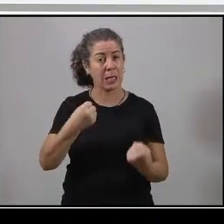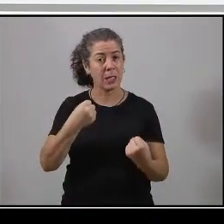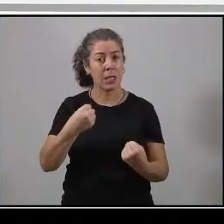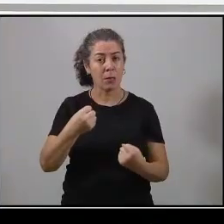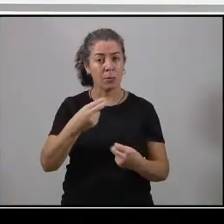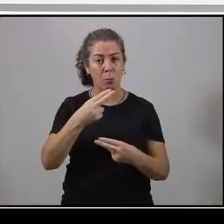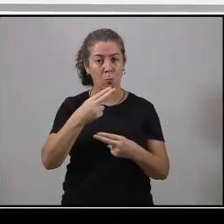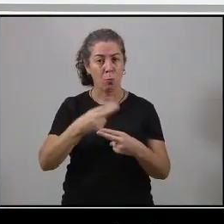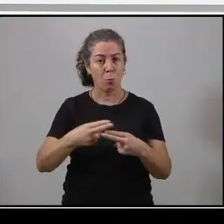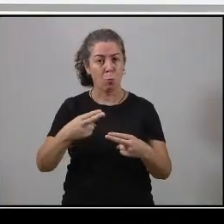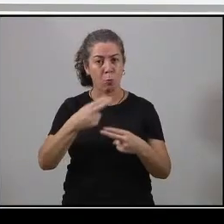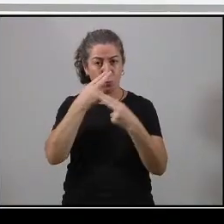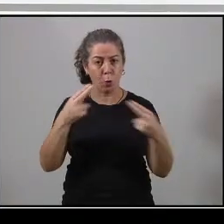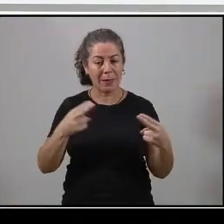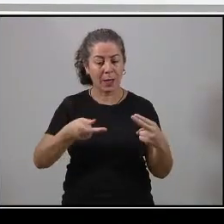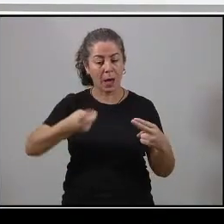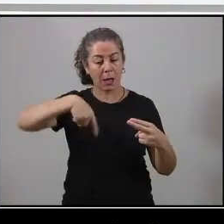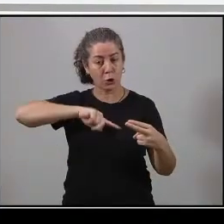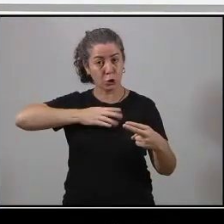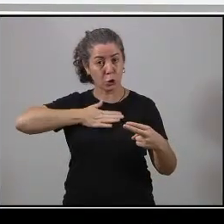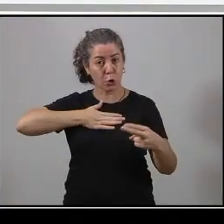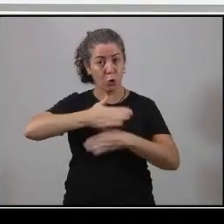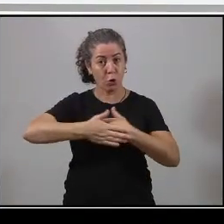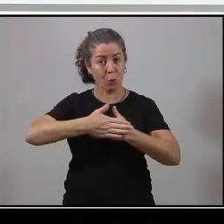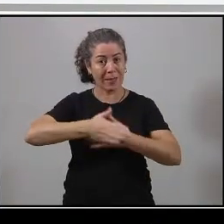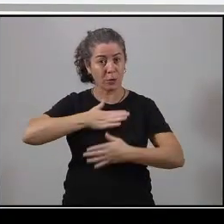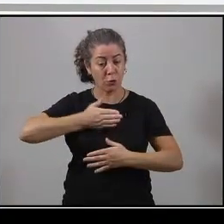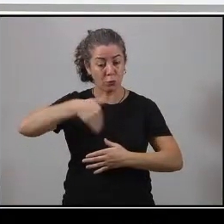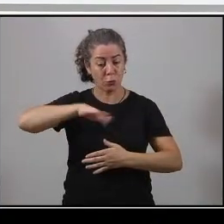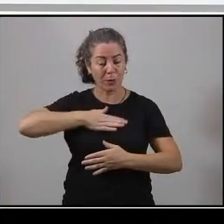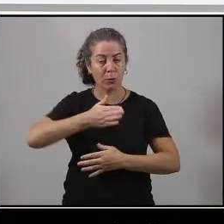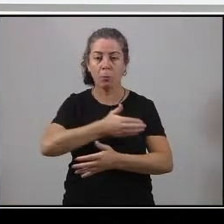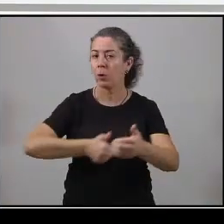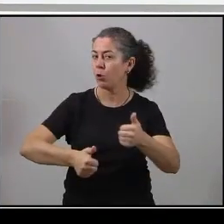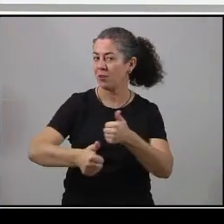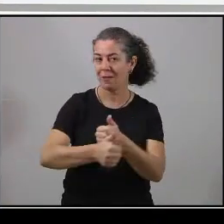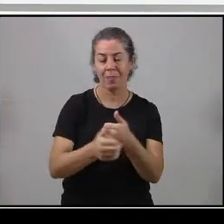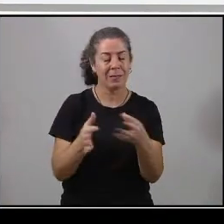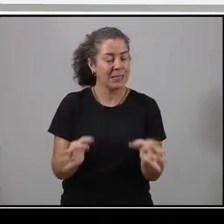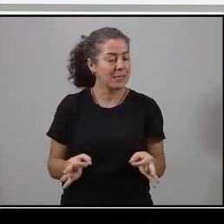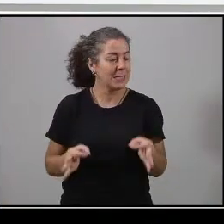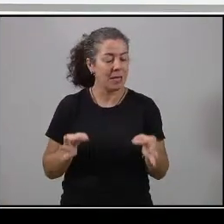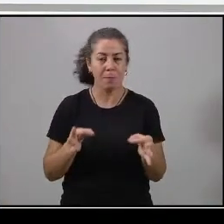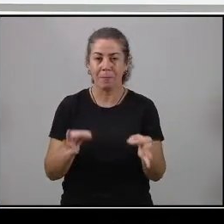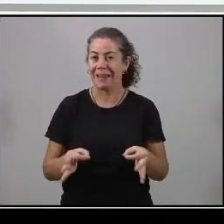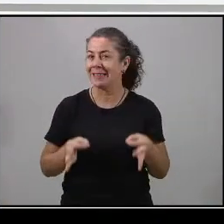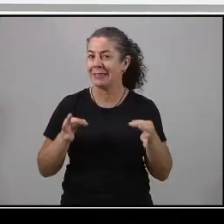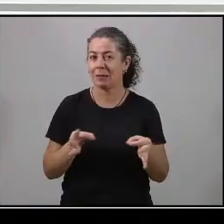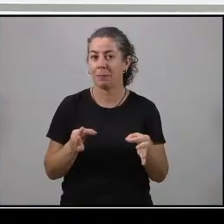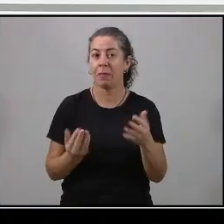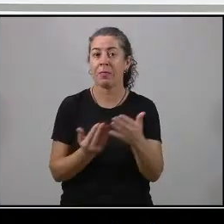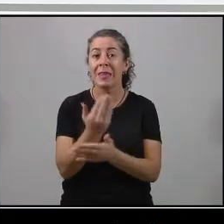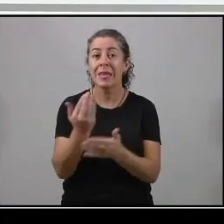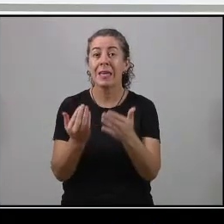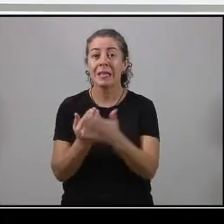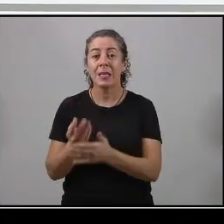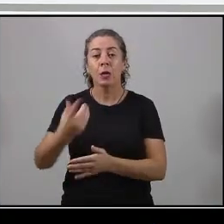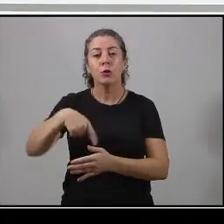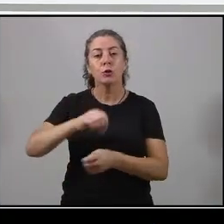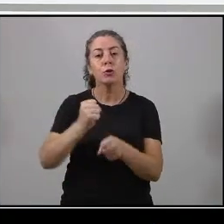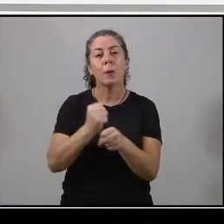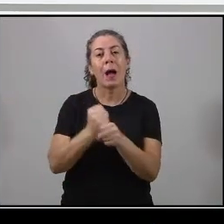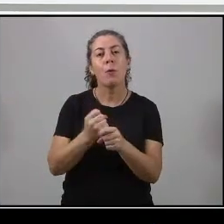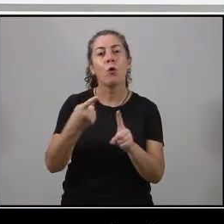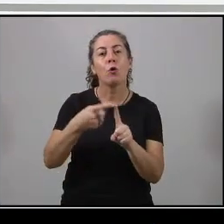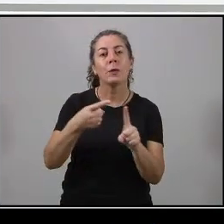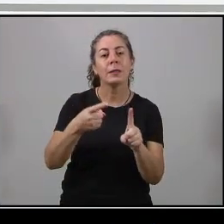de las prioridades de nuestro Gobierno. Siempre y cada día trabajamos para que los extremeños reciban la